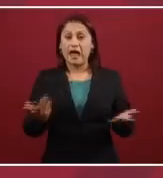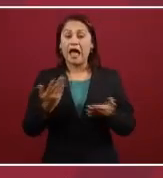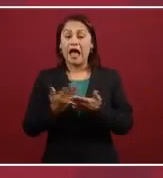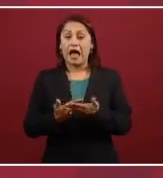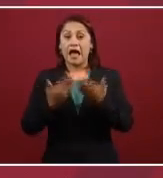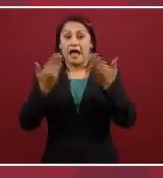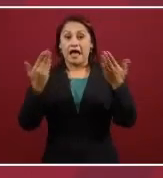mismo,